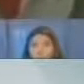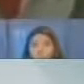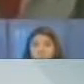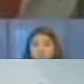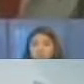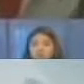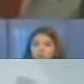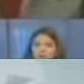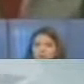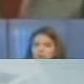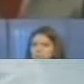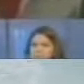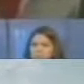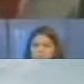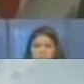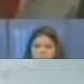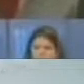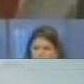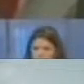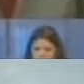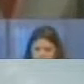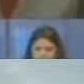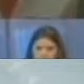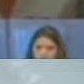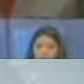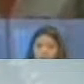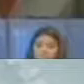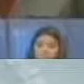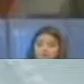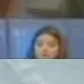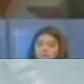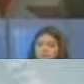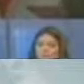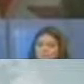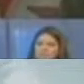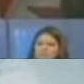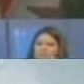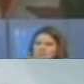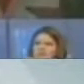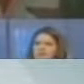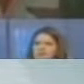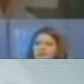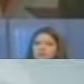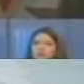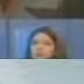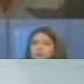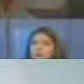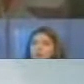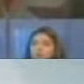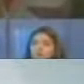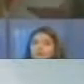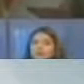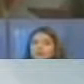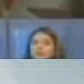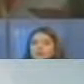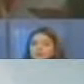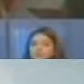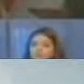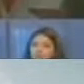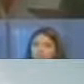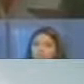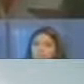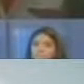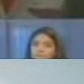de la Vicepresidencia de Desarrollo Social y Territorial, Molina destacó que seguirán avanzando en los planes del gobierno para el desarrollo